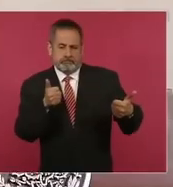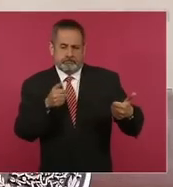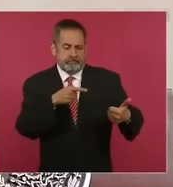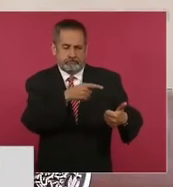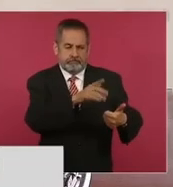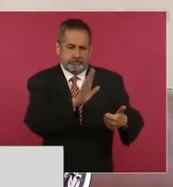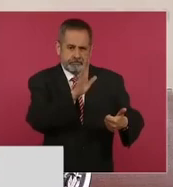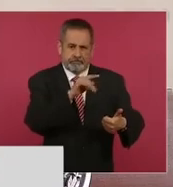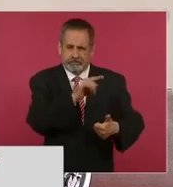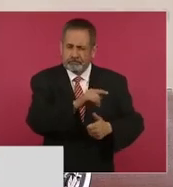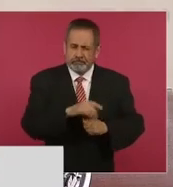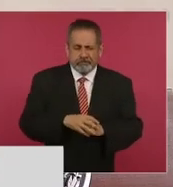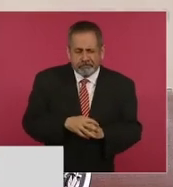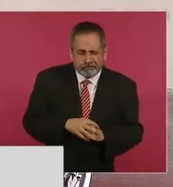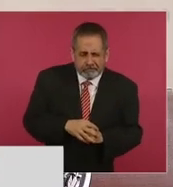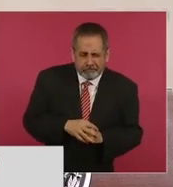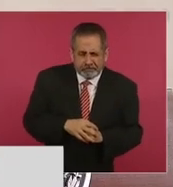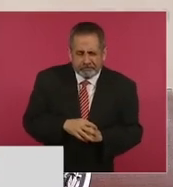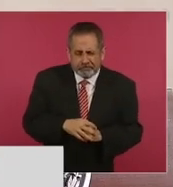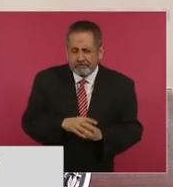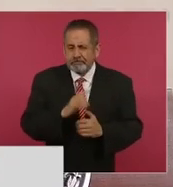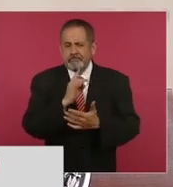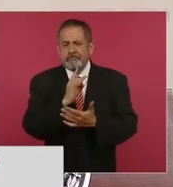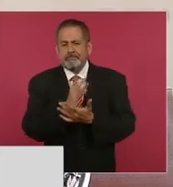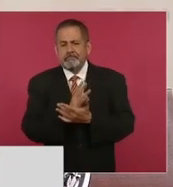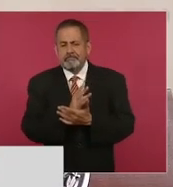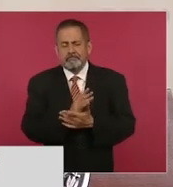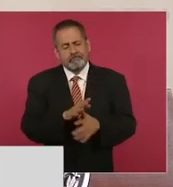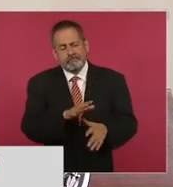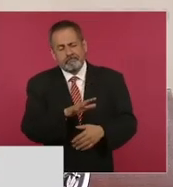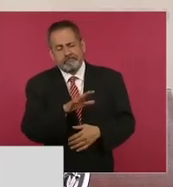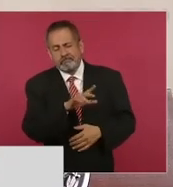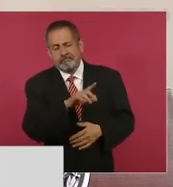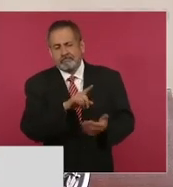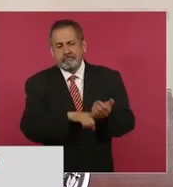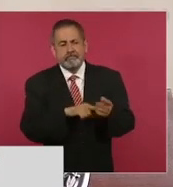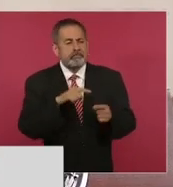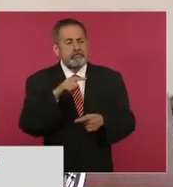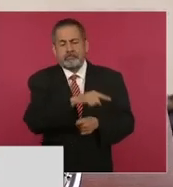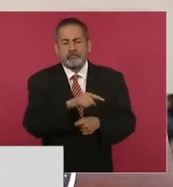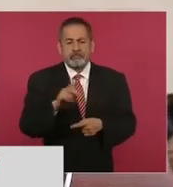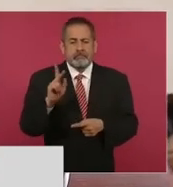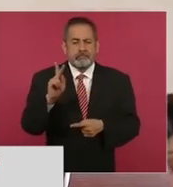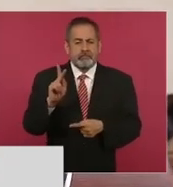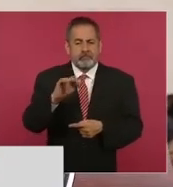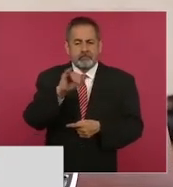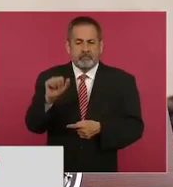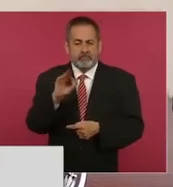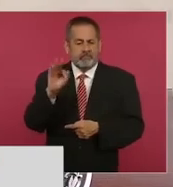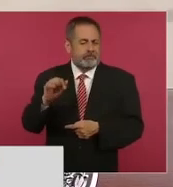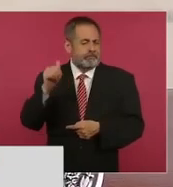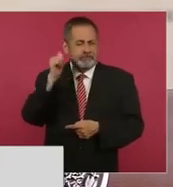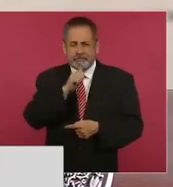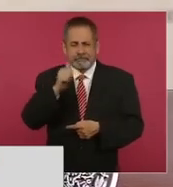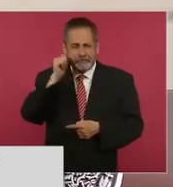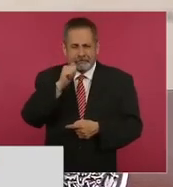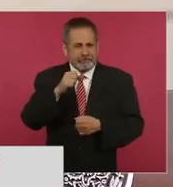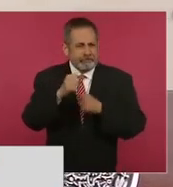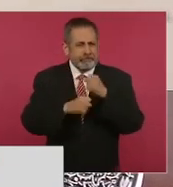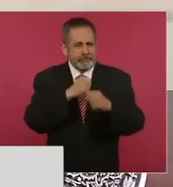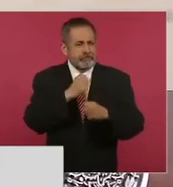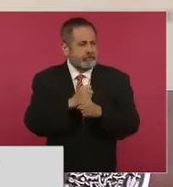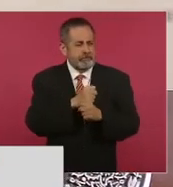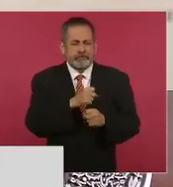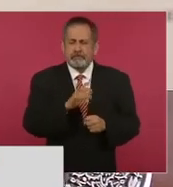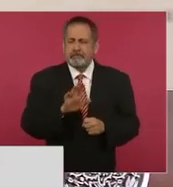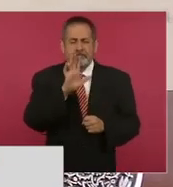agencias internacionales han buscado socavar y debilitar al ejército mexicano acusa amlo el presidente Andrés Manuel López Obrador acusó